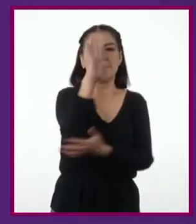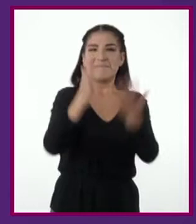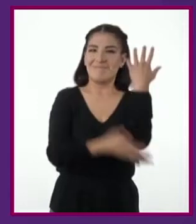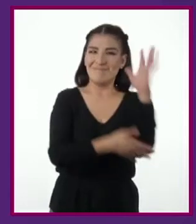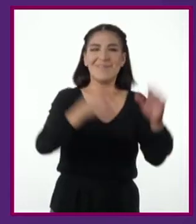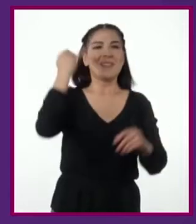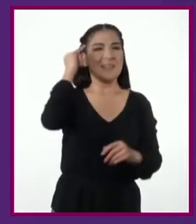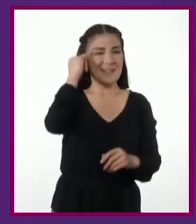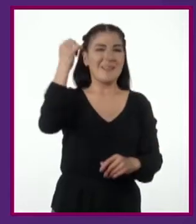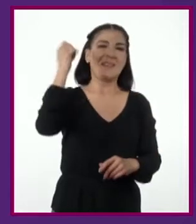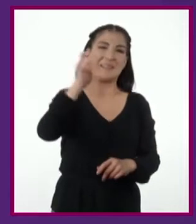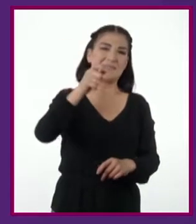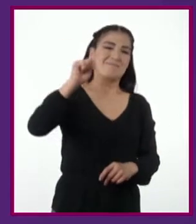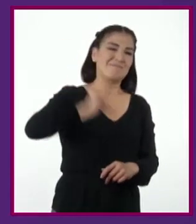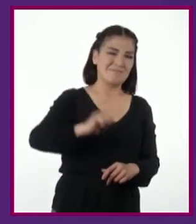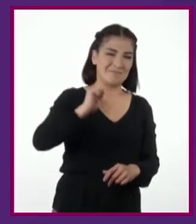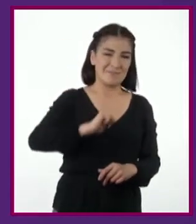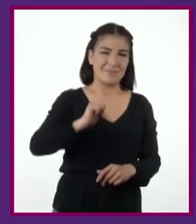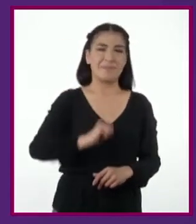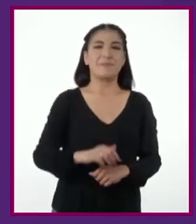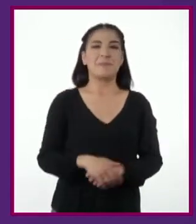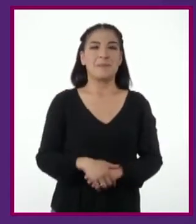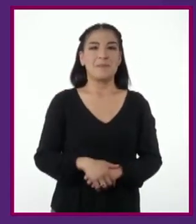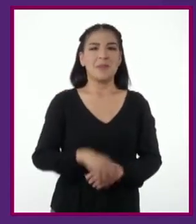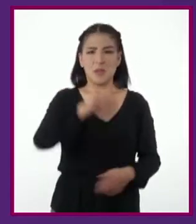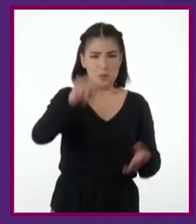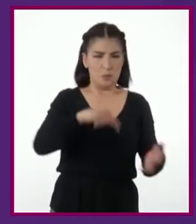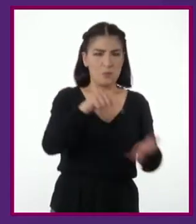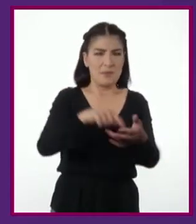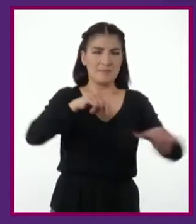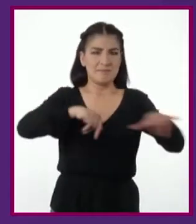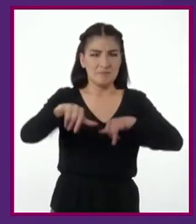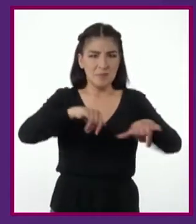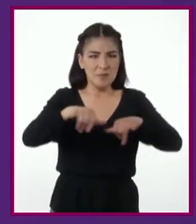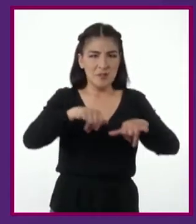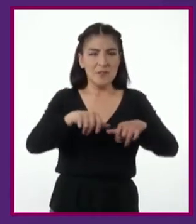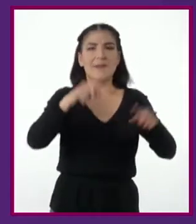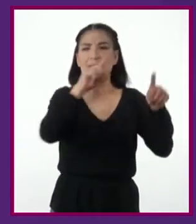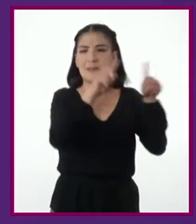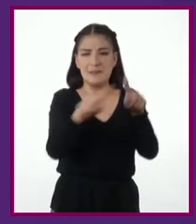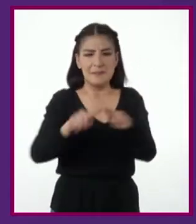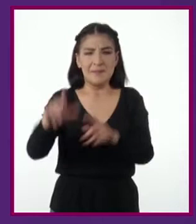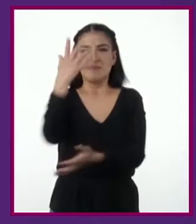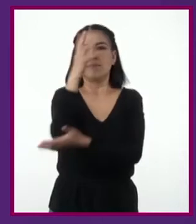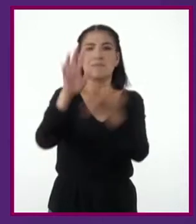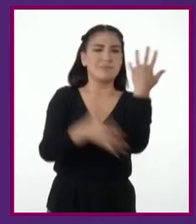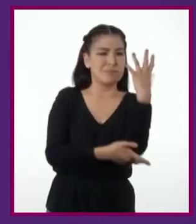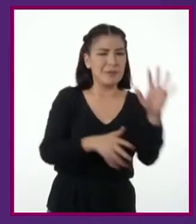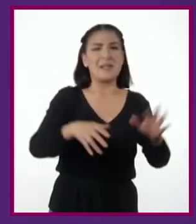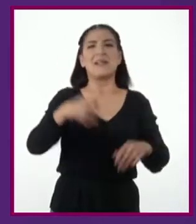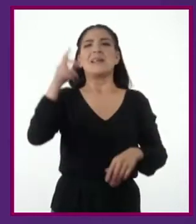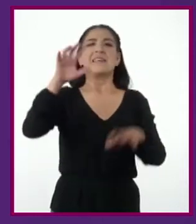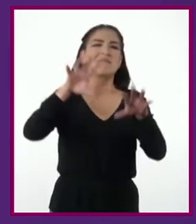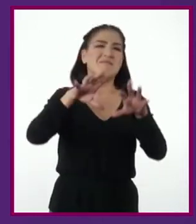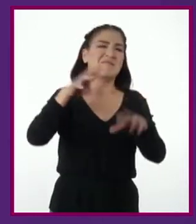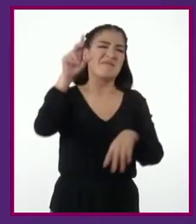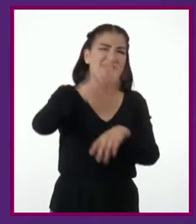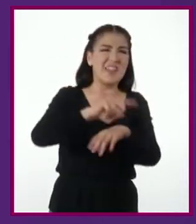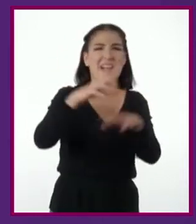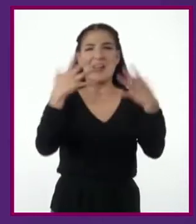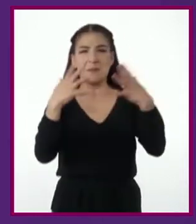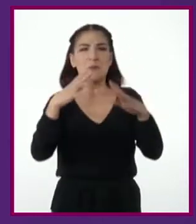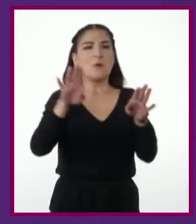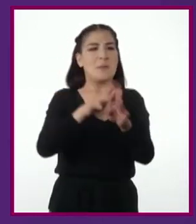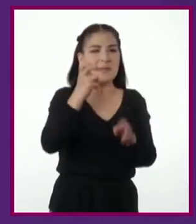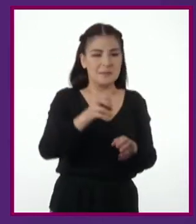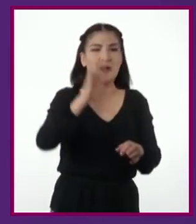de sus modestos orígenes. La ubicación geográfica y la diversidad ambiental de Mesoamérica permitieron